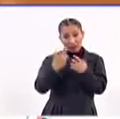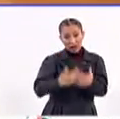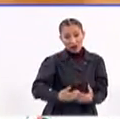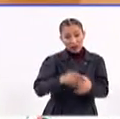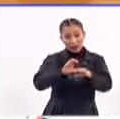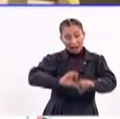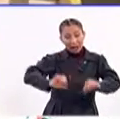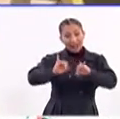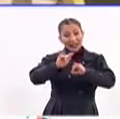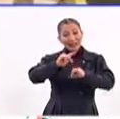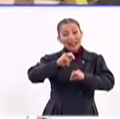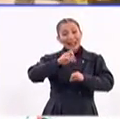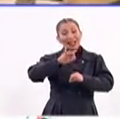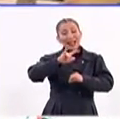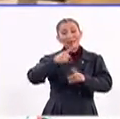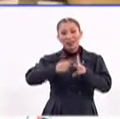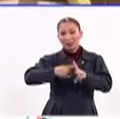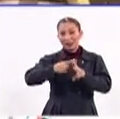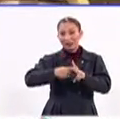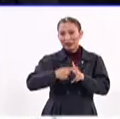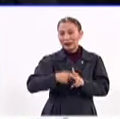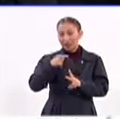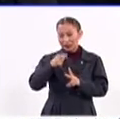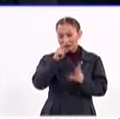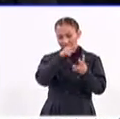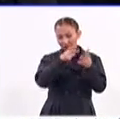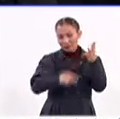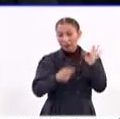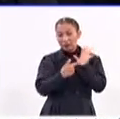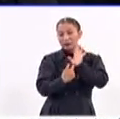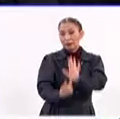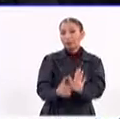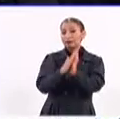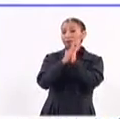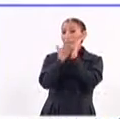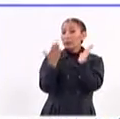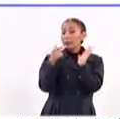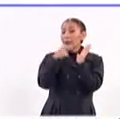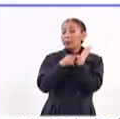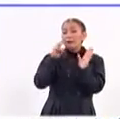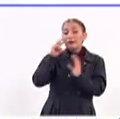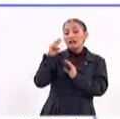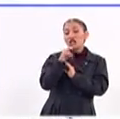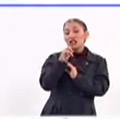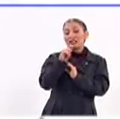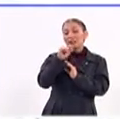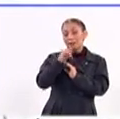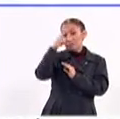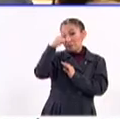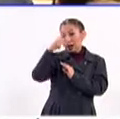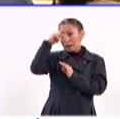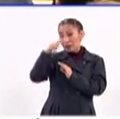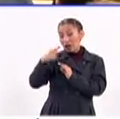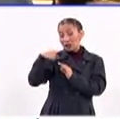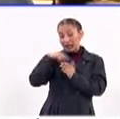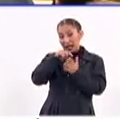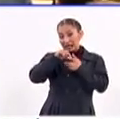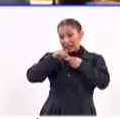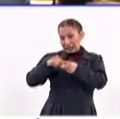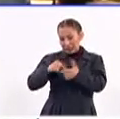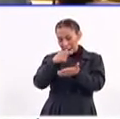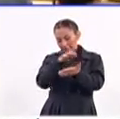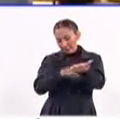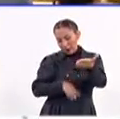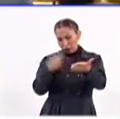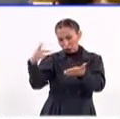tecnologías, ingeniería y matemáticas. En este contexto fue presentada la publicación Visión STEM para México, una guía práctica